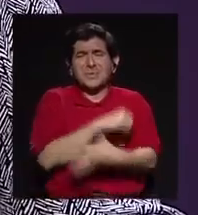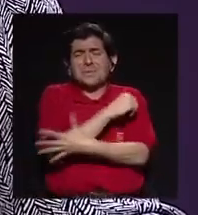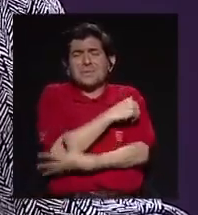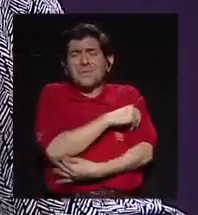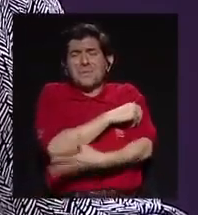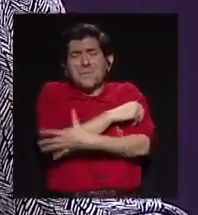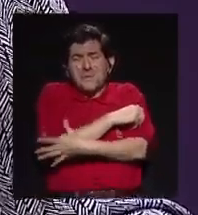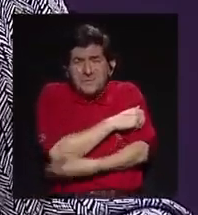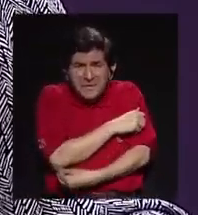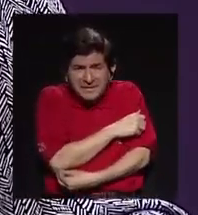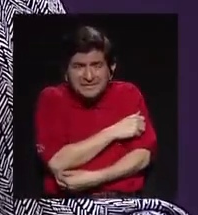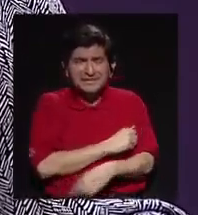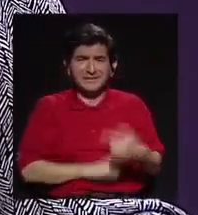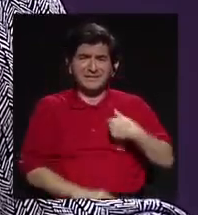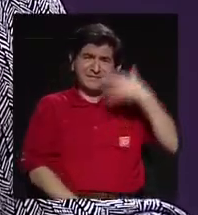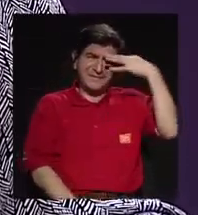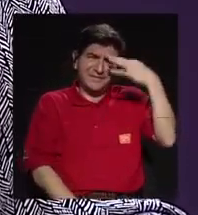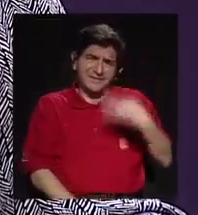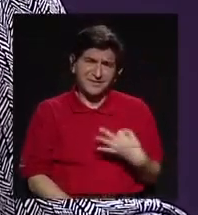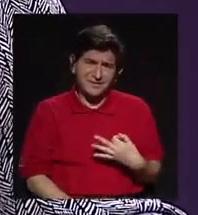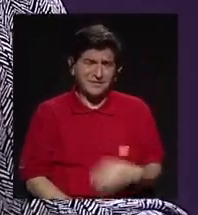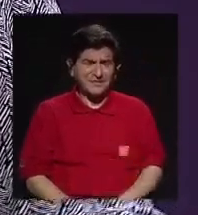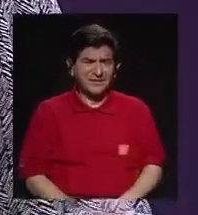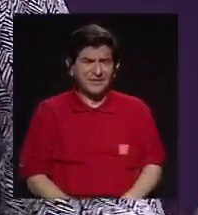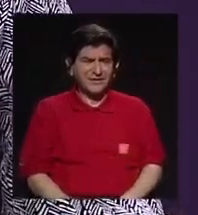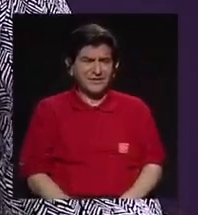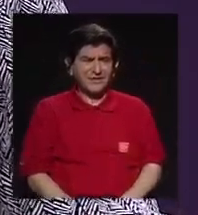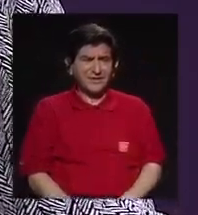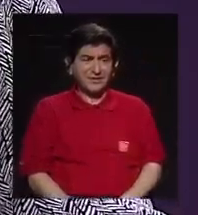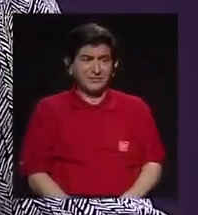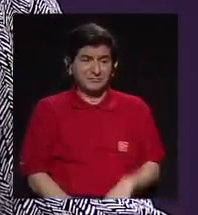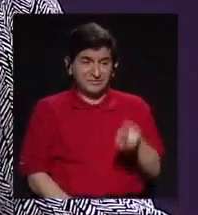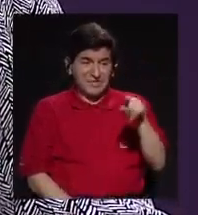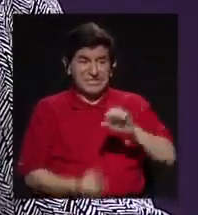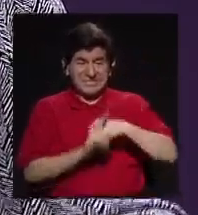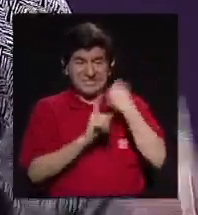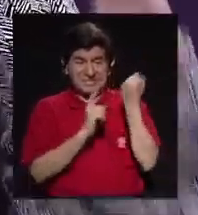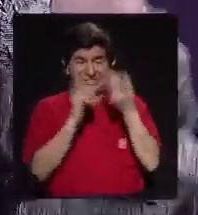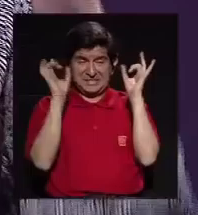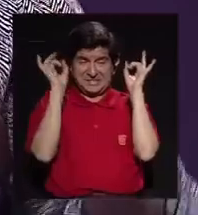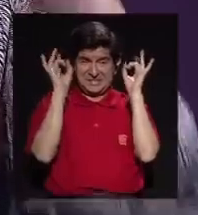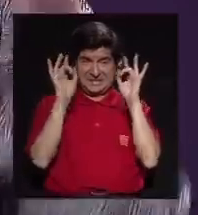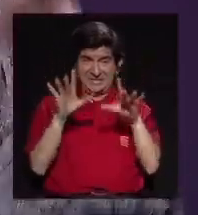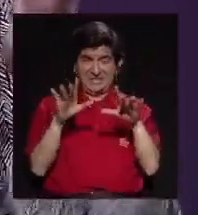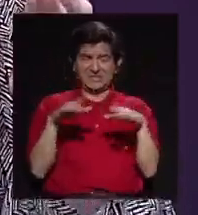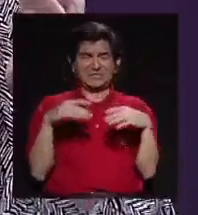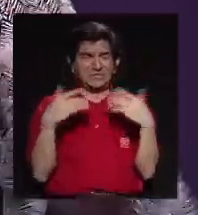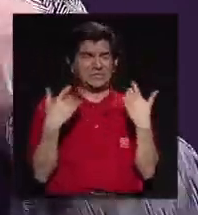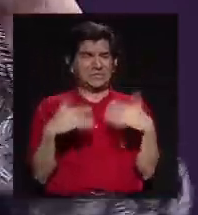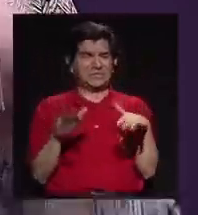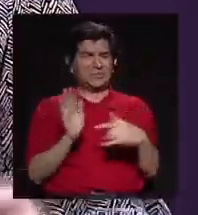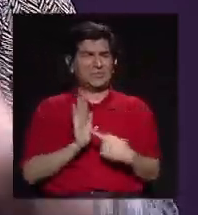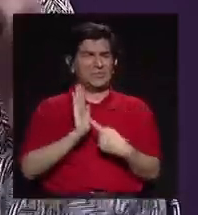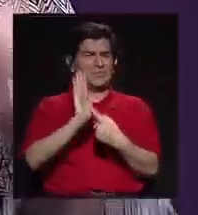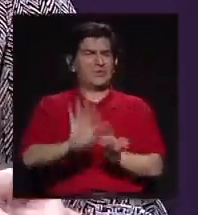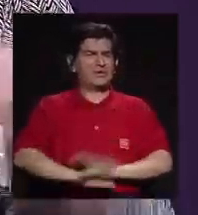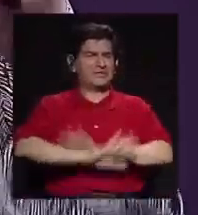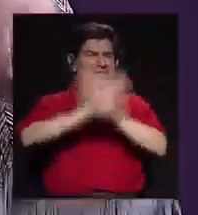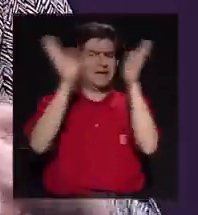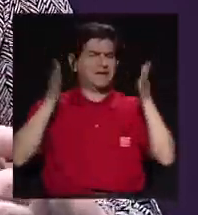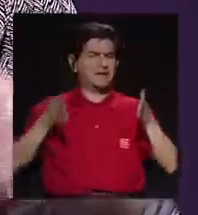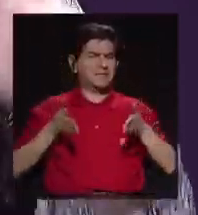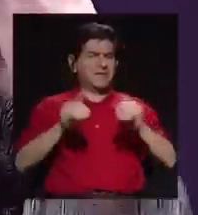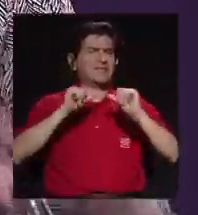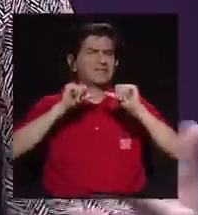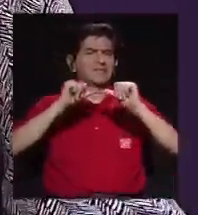creo que realmente esto, de alguna manera, así de sombrío como está el panorama, nos deja muy claro cuál es la ruta que tenemos